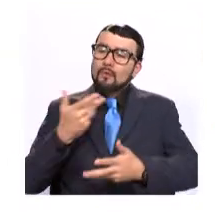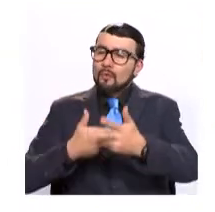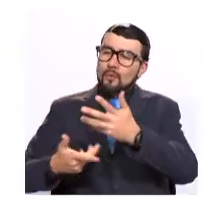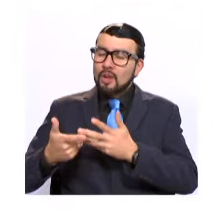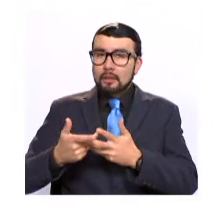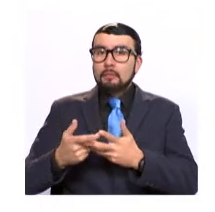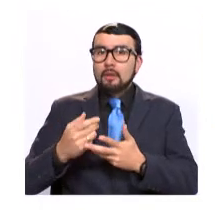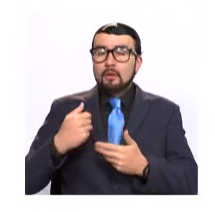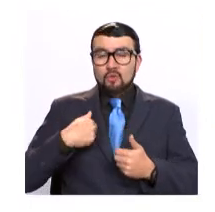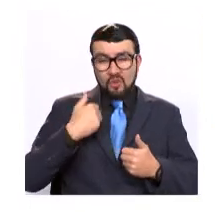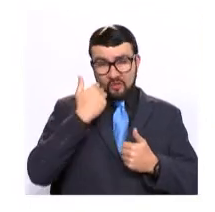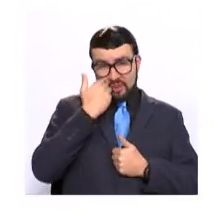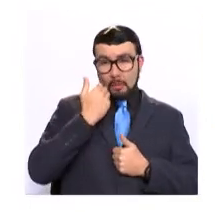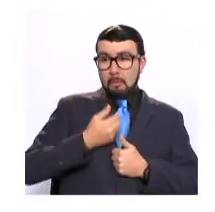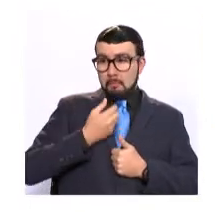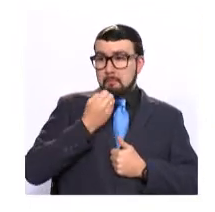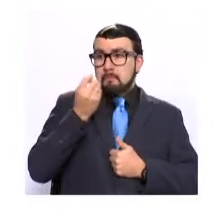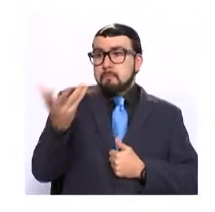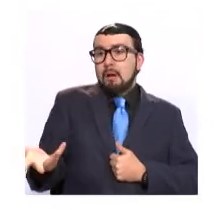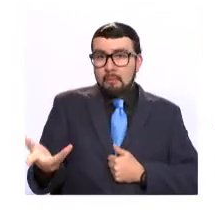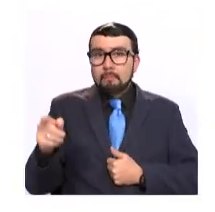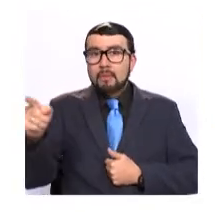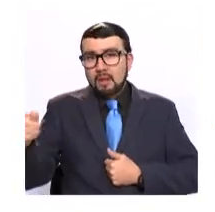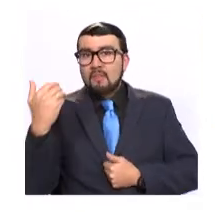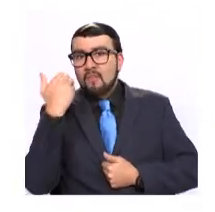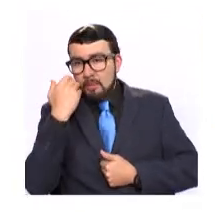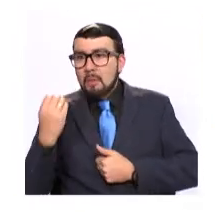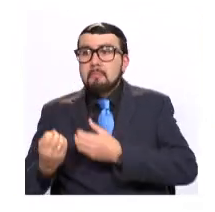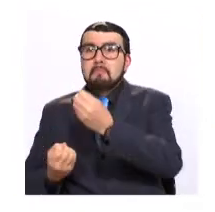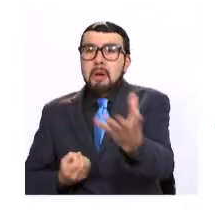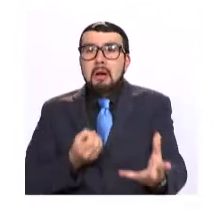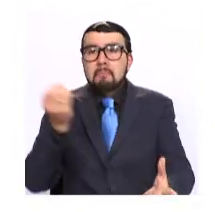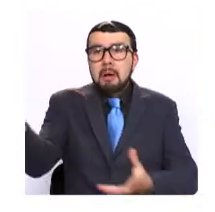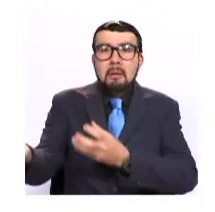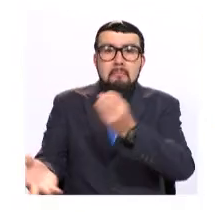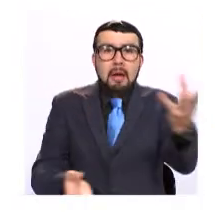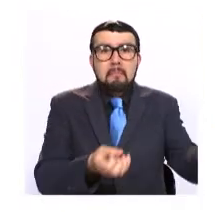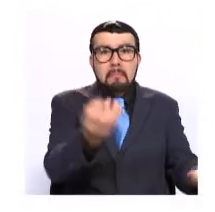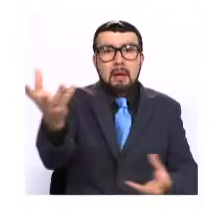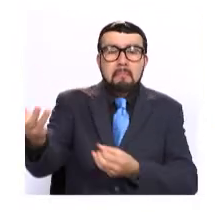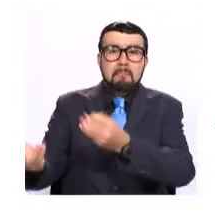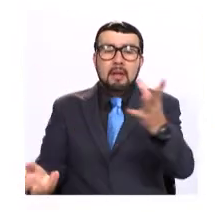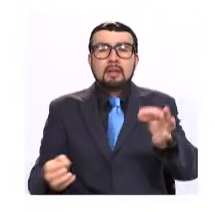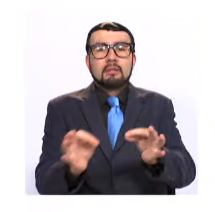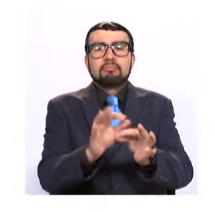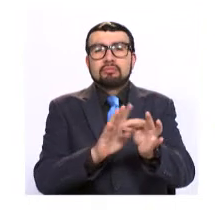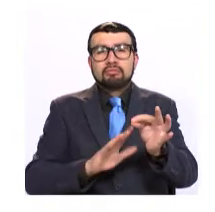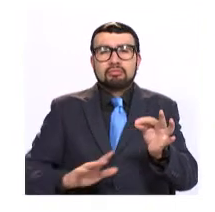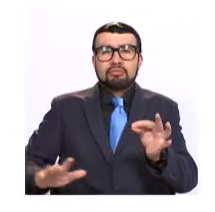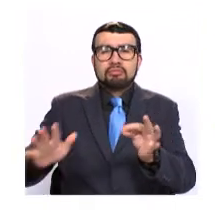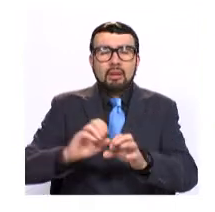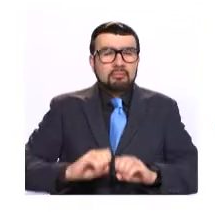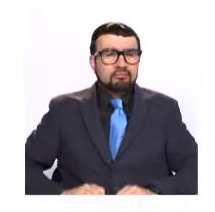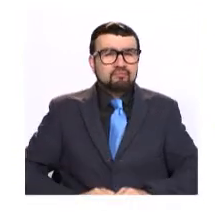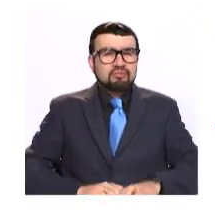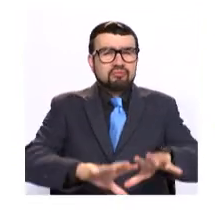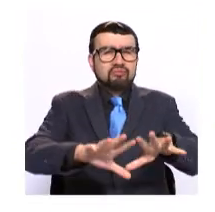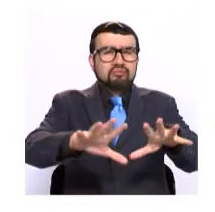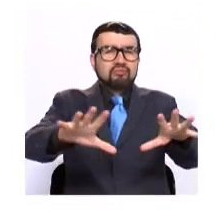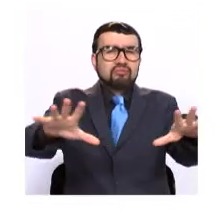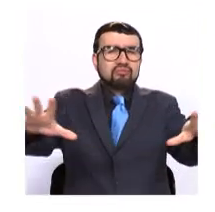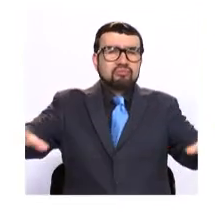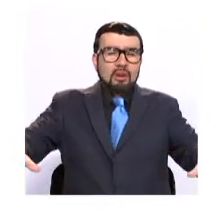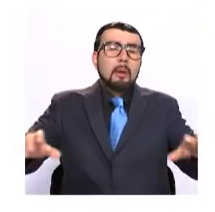digamos, como la mayoría son enfermedades causadas por virus, estos virus fácilmente se pueden contagiar y se pueden transmitir de una persona a otra.